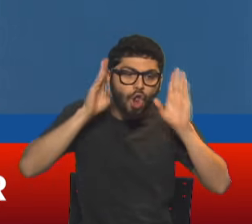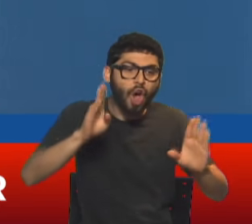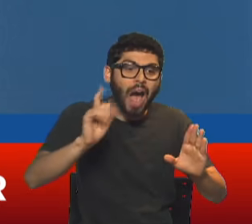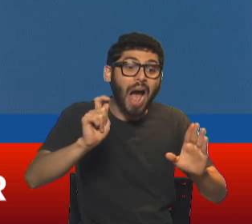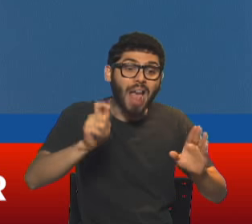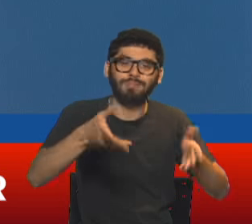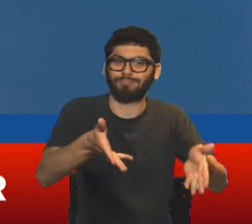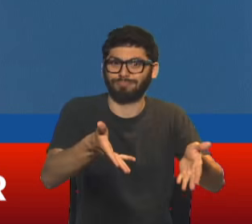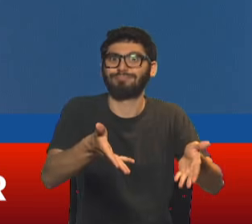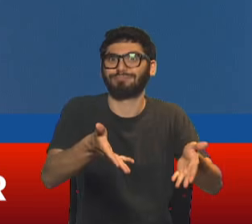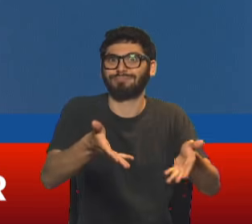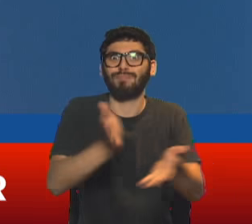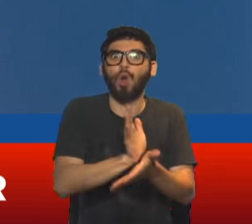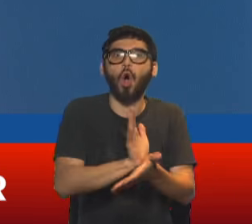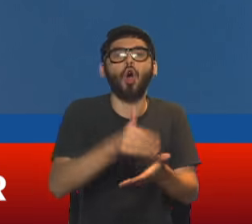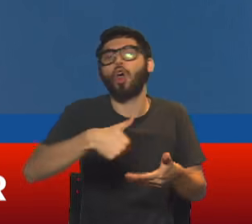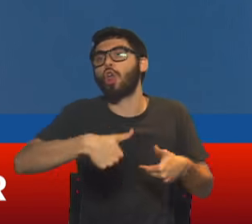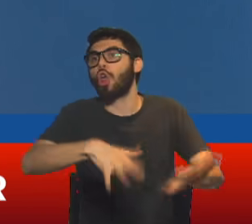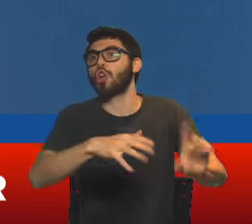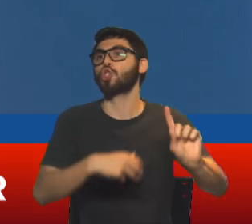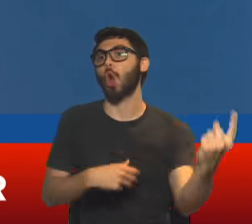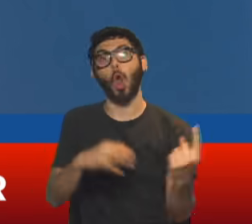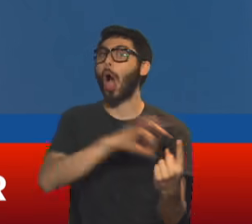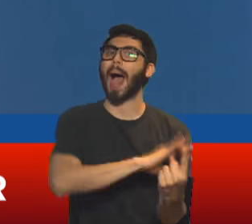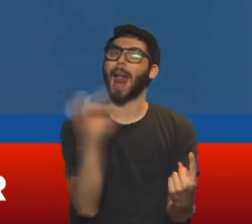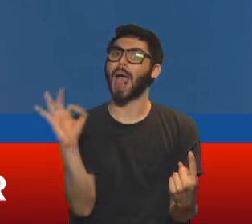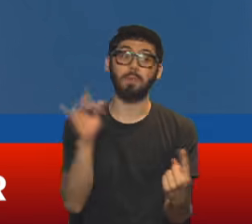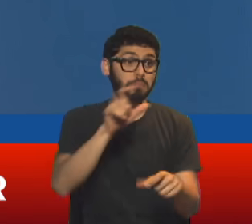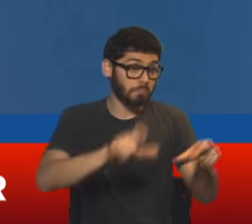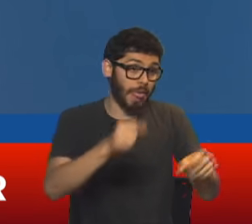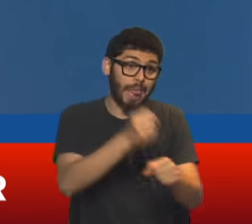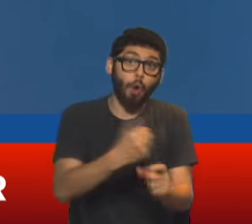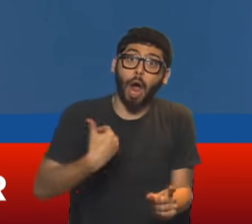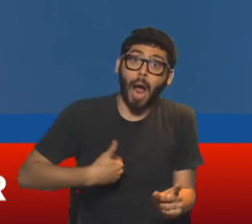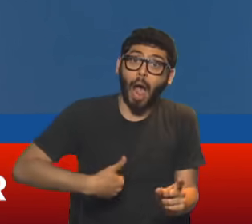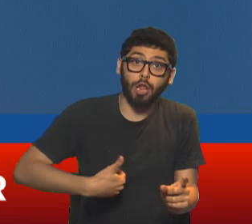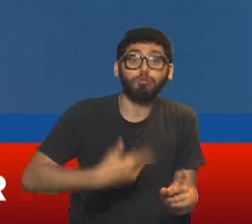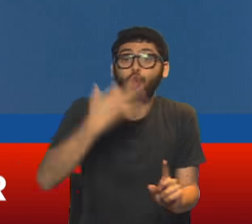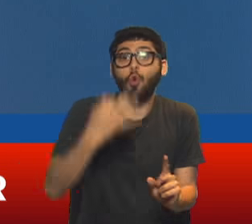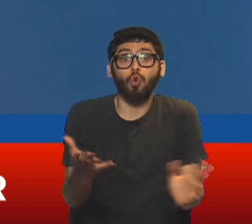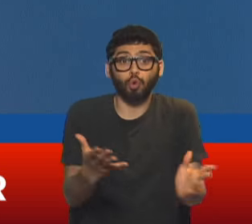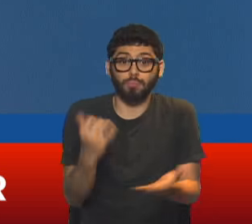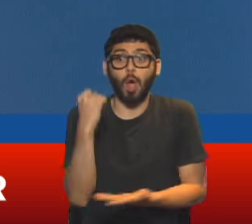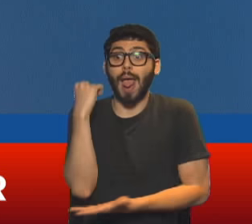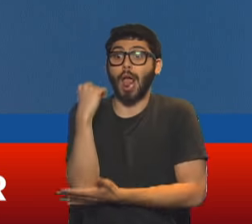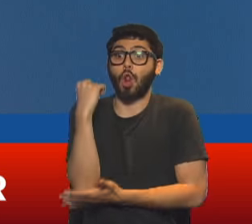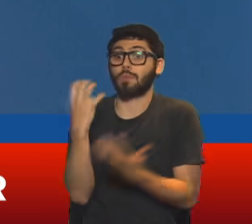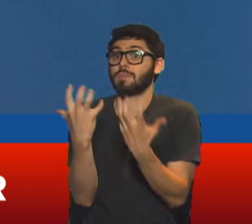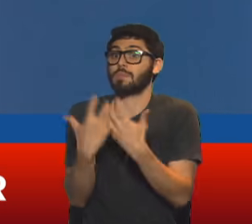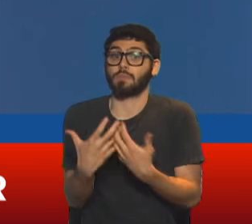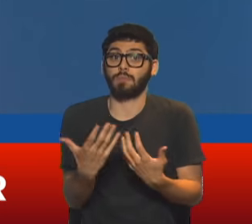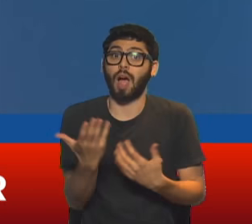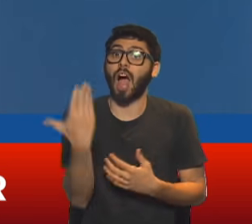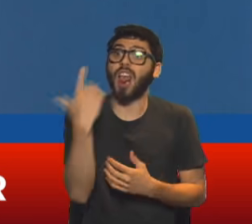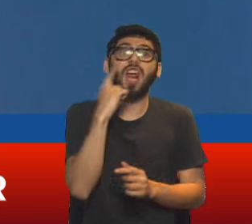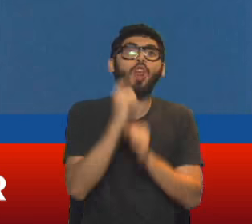que ver con no dejar a nadie solo en este caso a trabajadores argentinos que justamente un modelo económico que no tenía en cuenta la